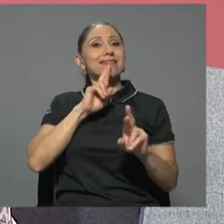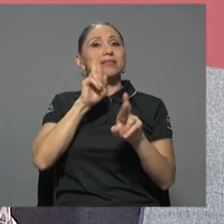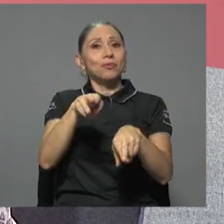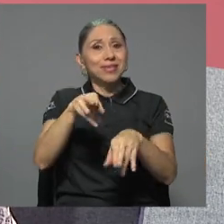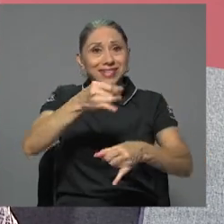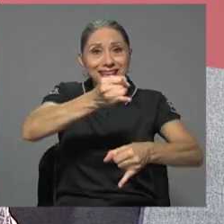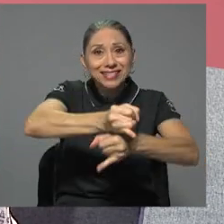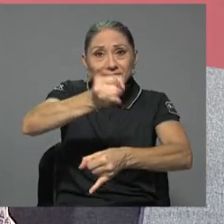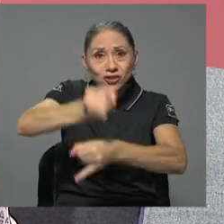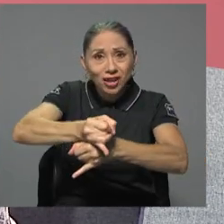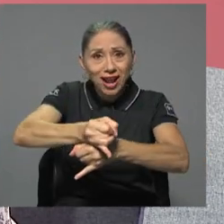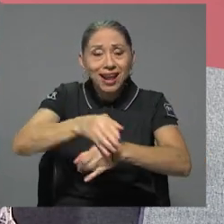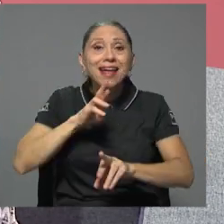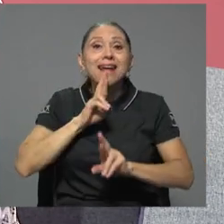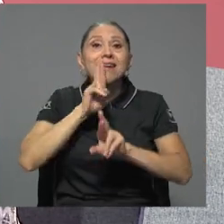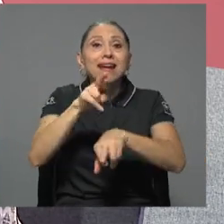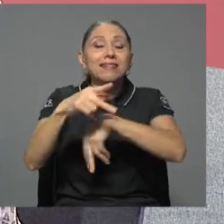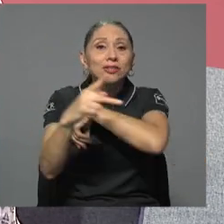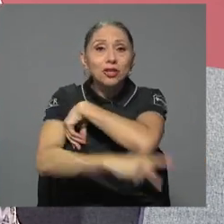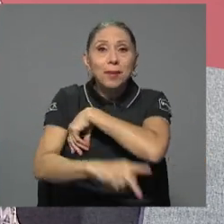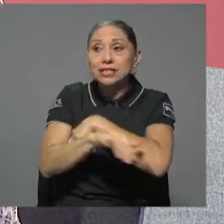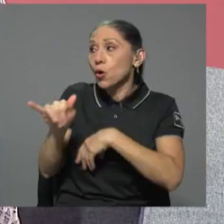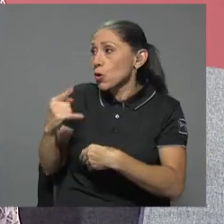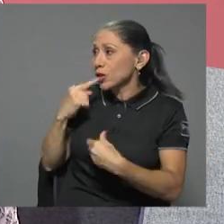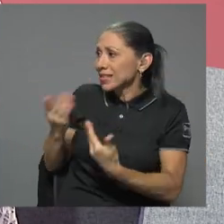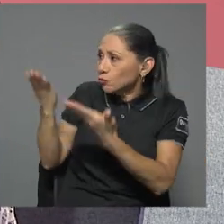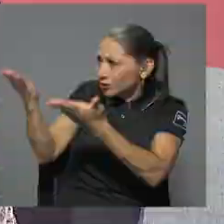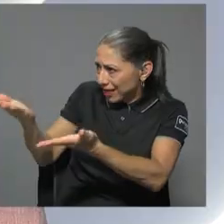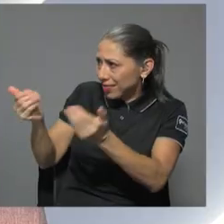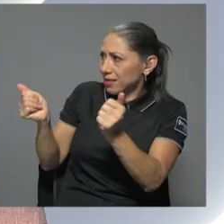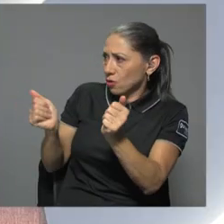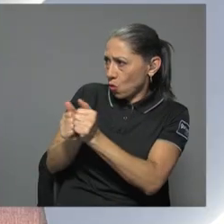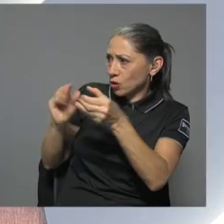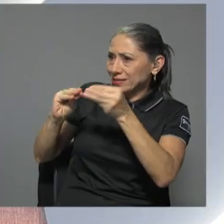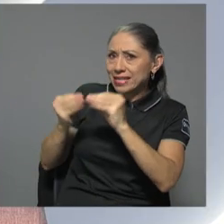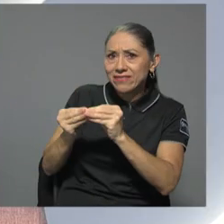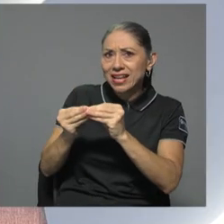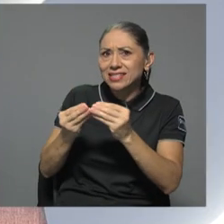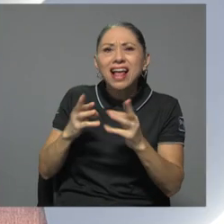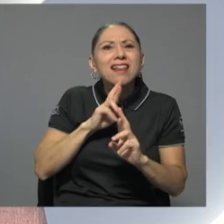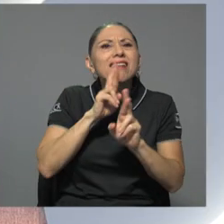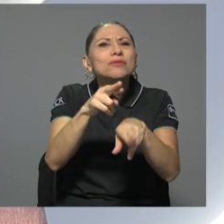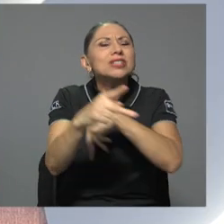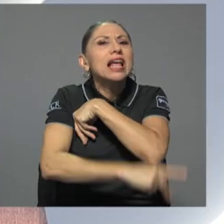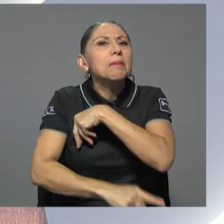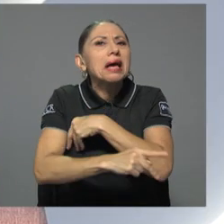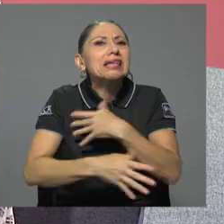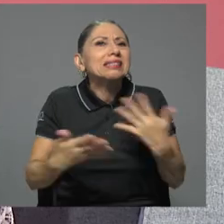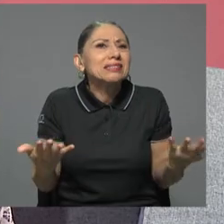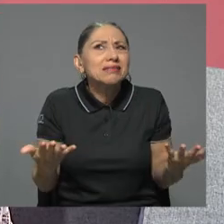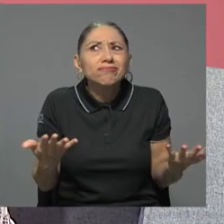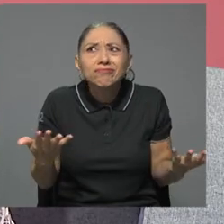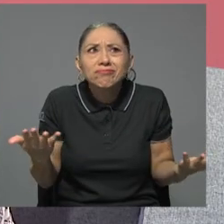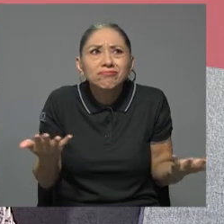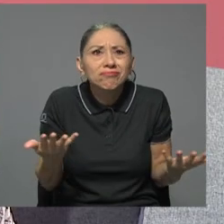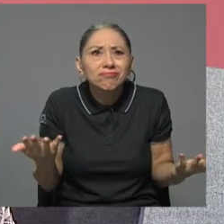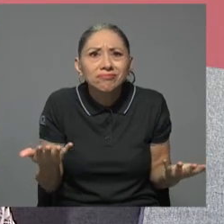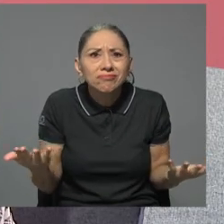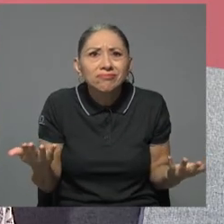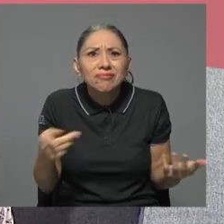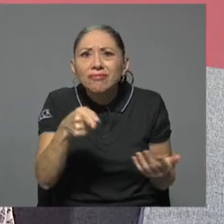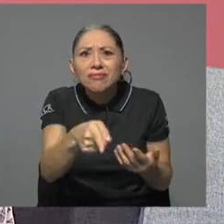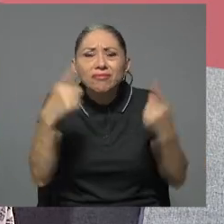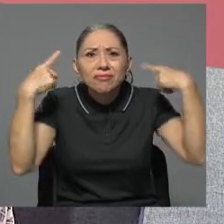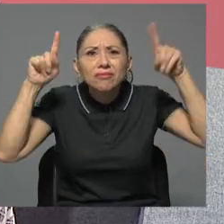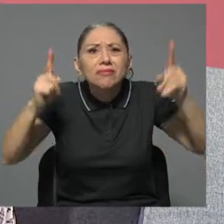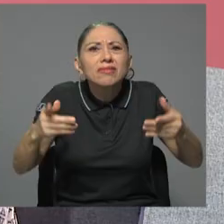y la respuesta a países como usted mismo lo decía ahora con esas cifras ha sido y que hemos logrado con eso